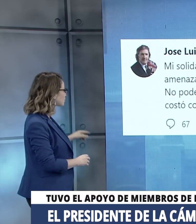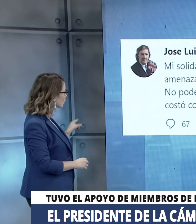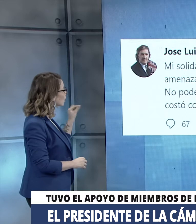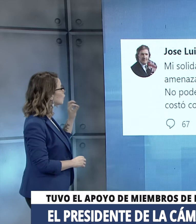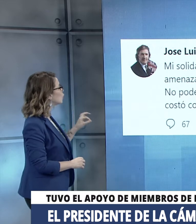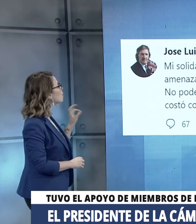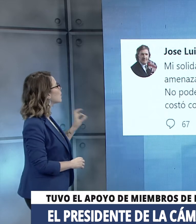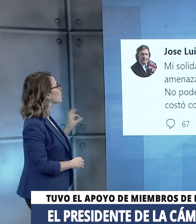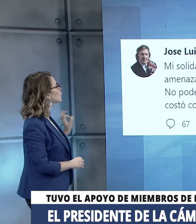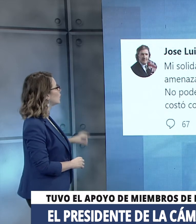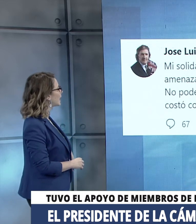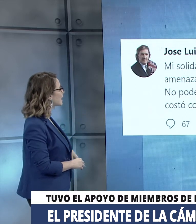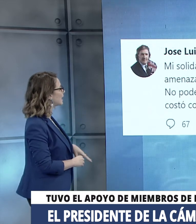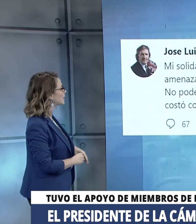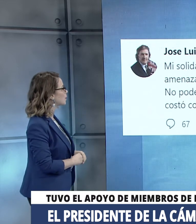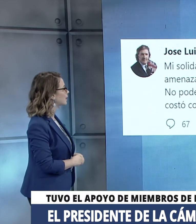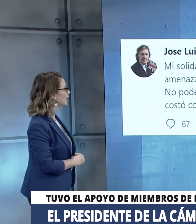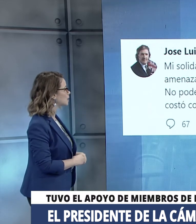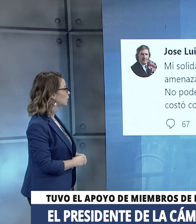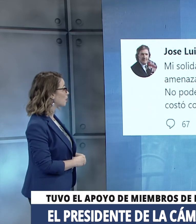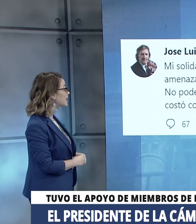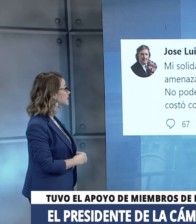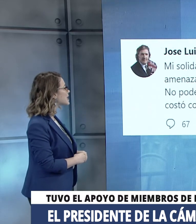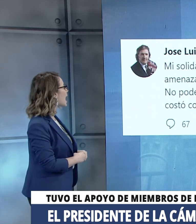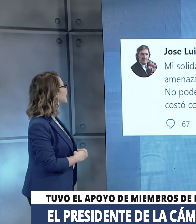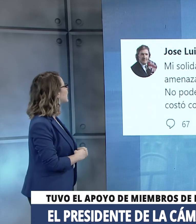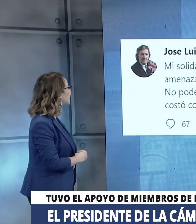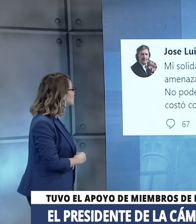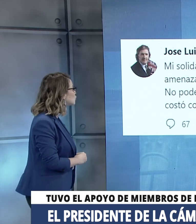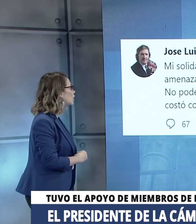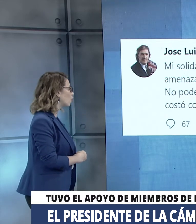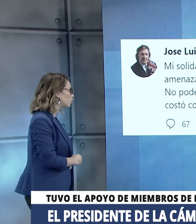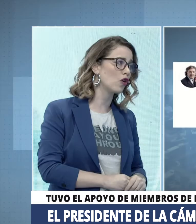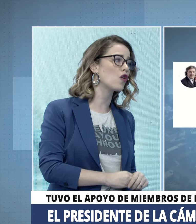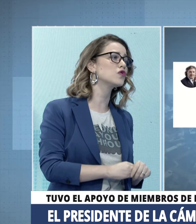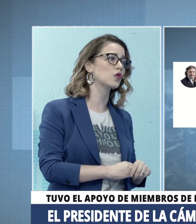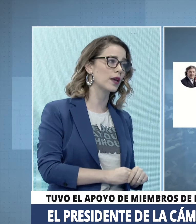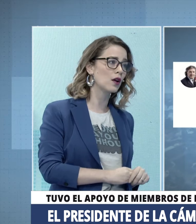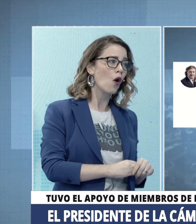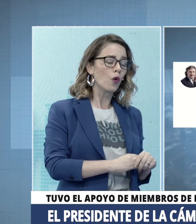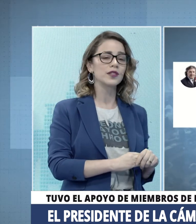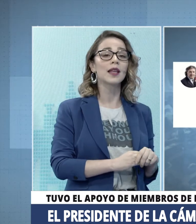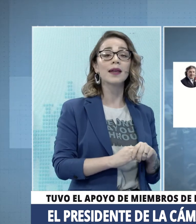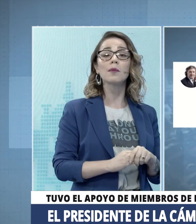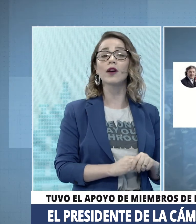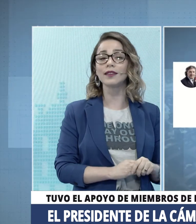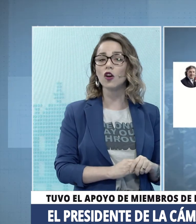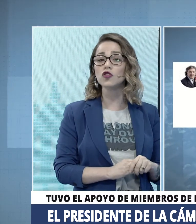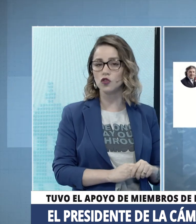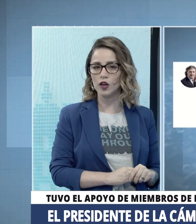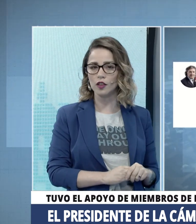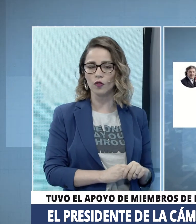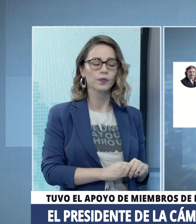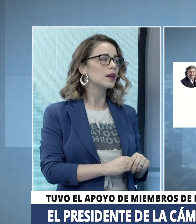familia. No podemos tolerar este tipo de ataques en nuestro país, al que tanto le costó construir un sistema